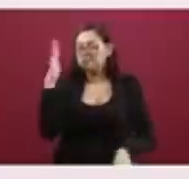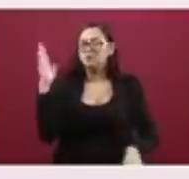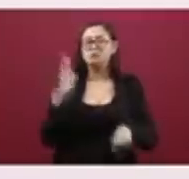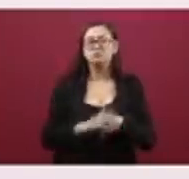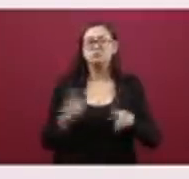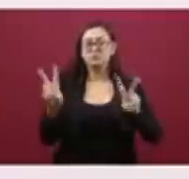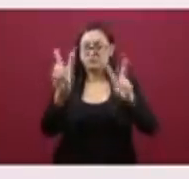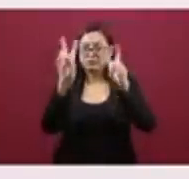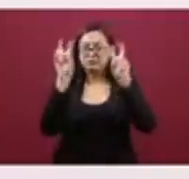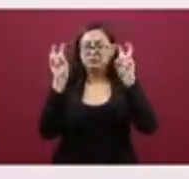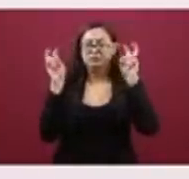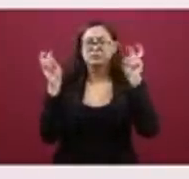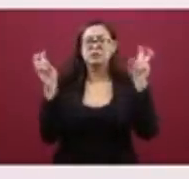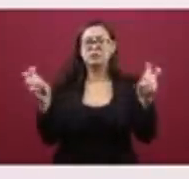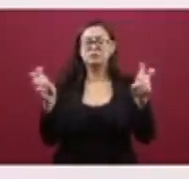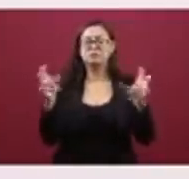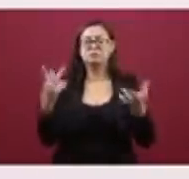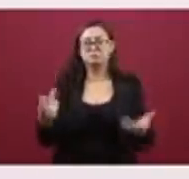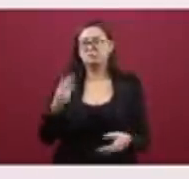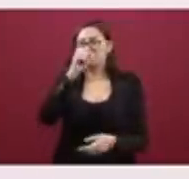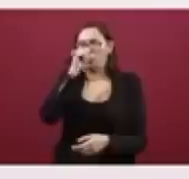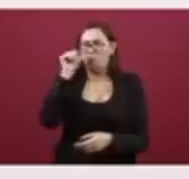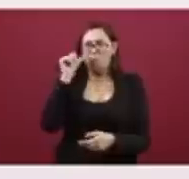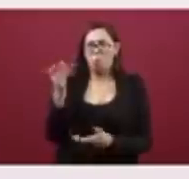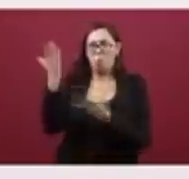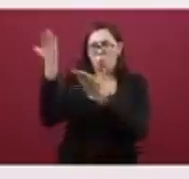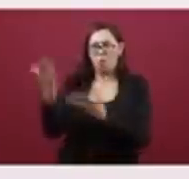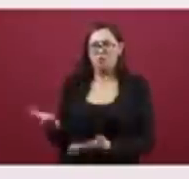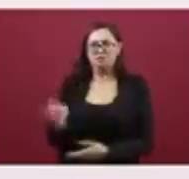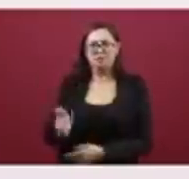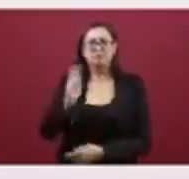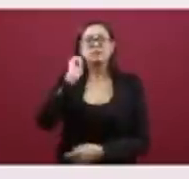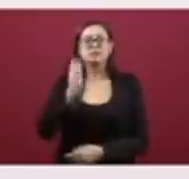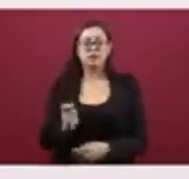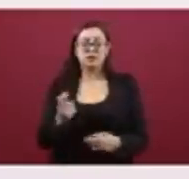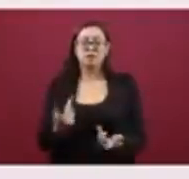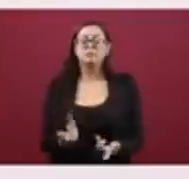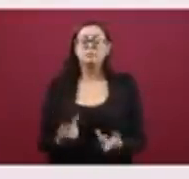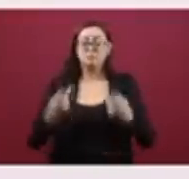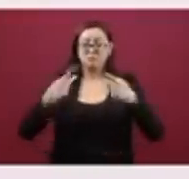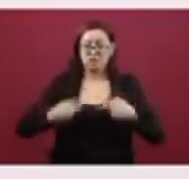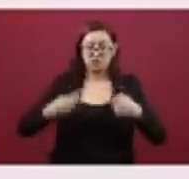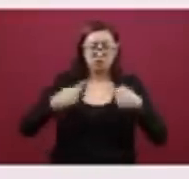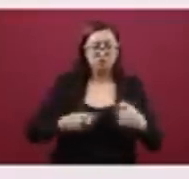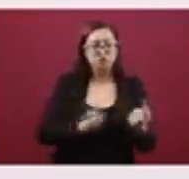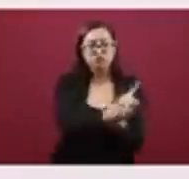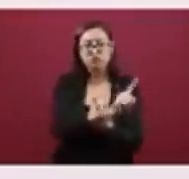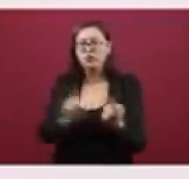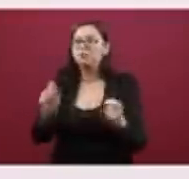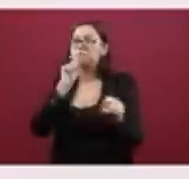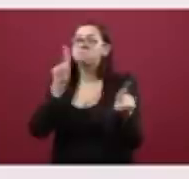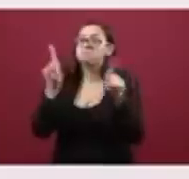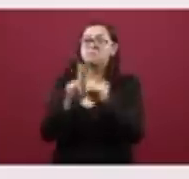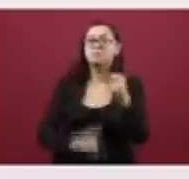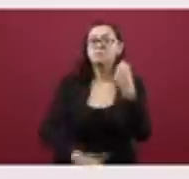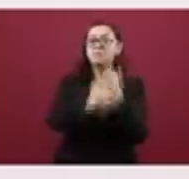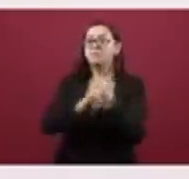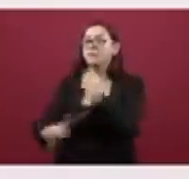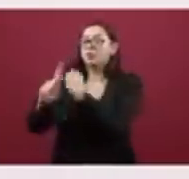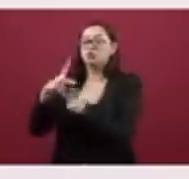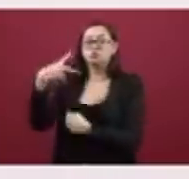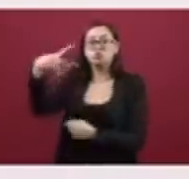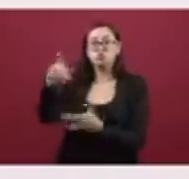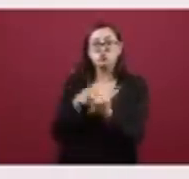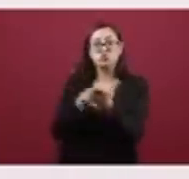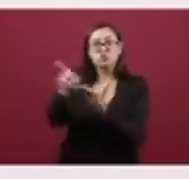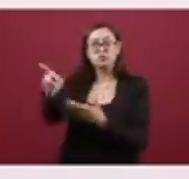según la cual entre los individuos como entre las naciones el respeto al derecho